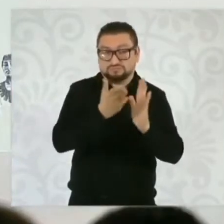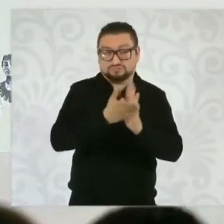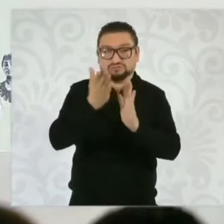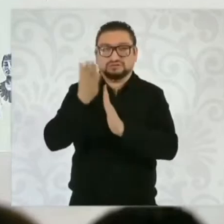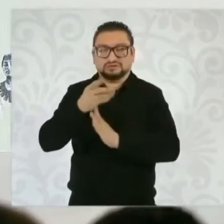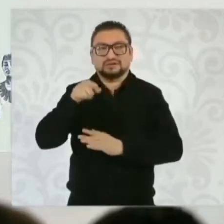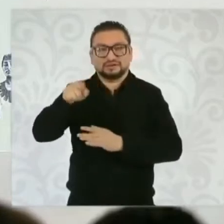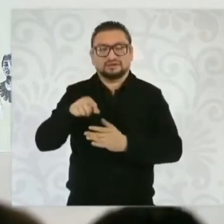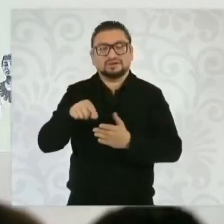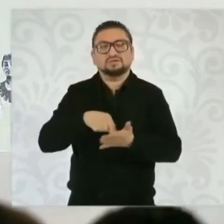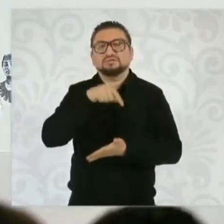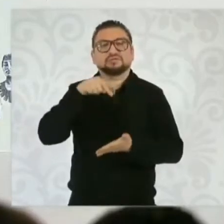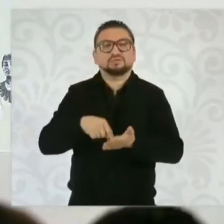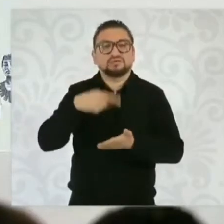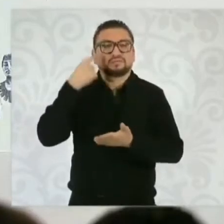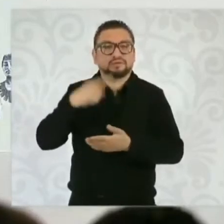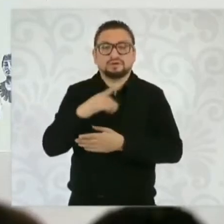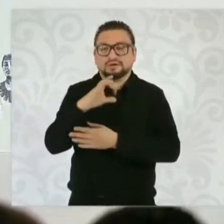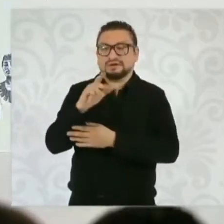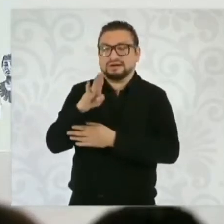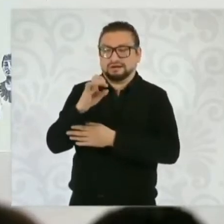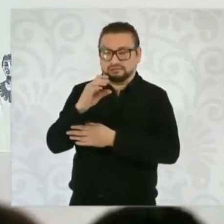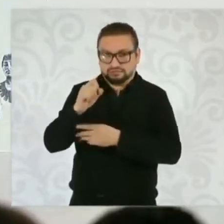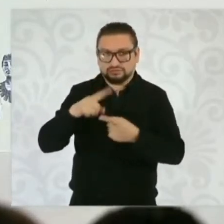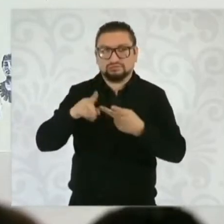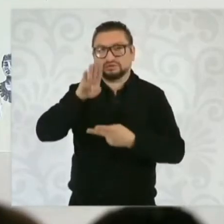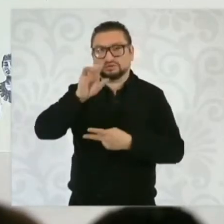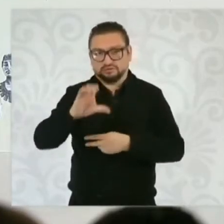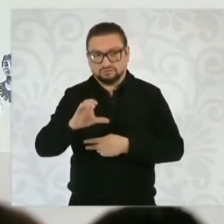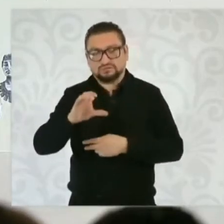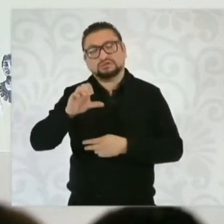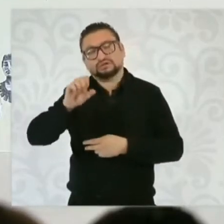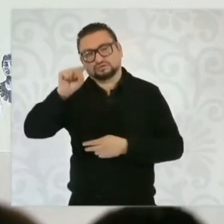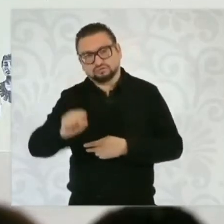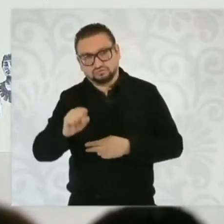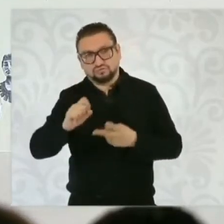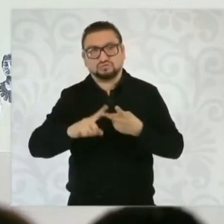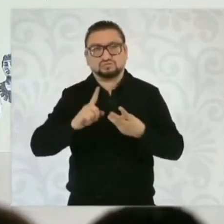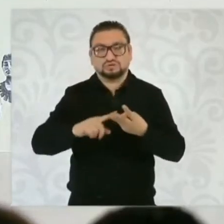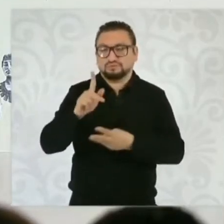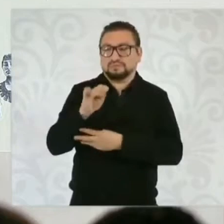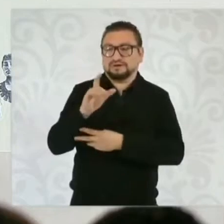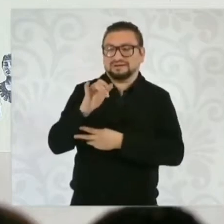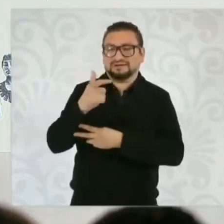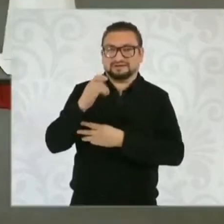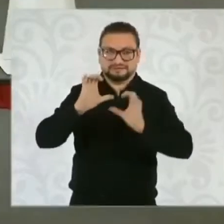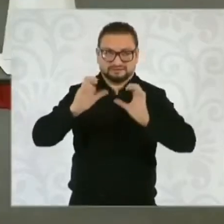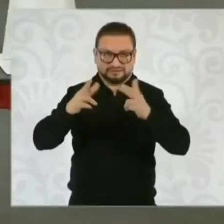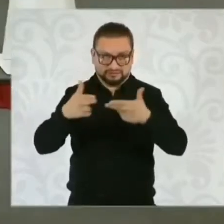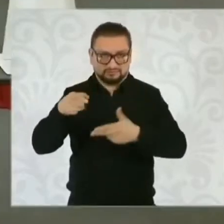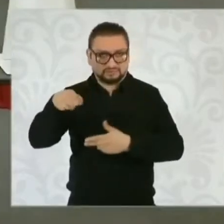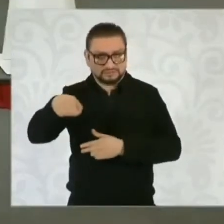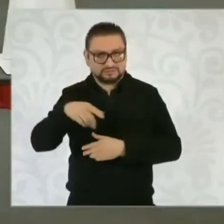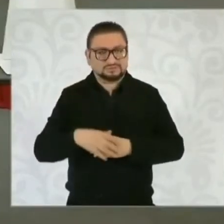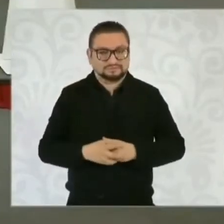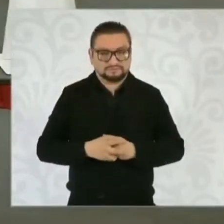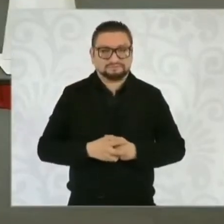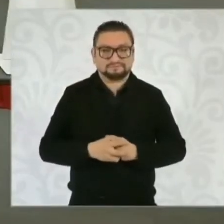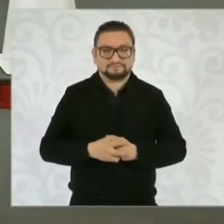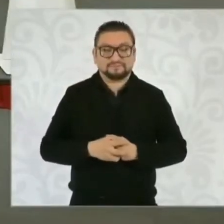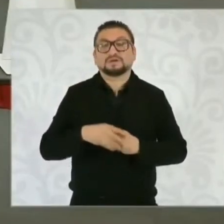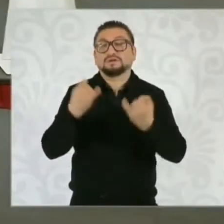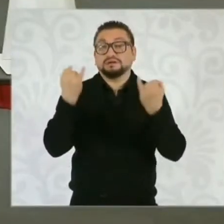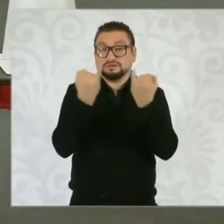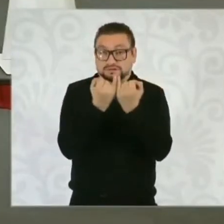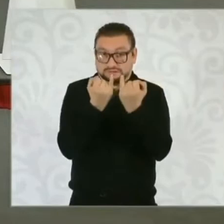las clínicas hospitales de Los Cabos, en Baja California Sur, y de Palenque, en Chiapas. Adelante.